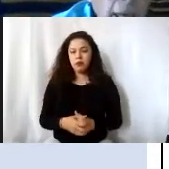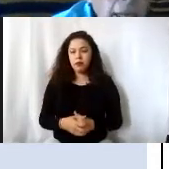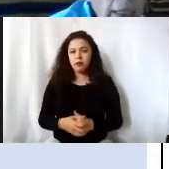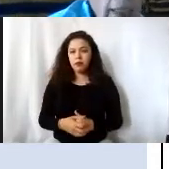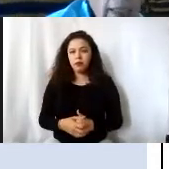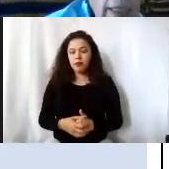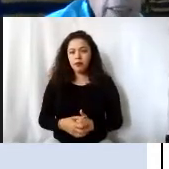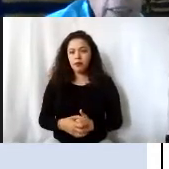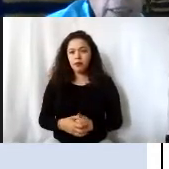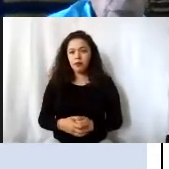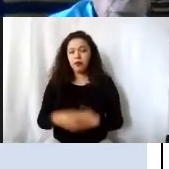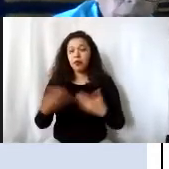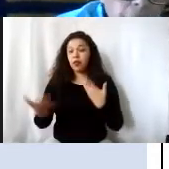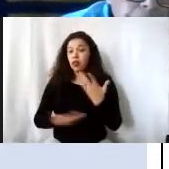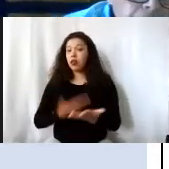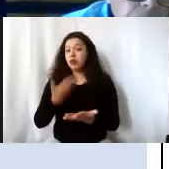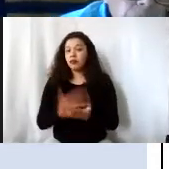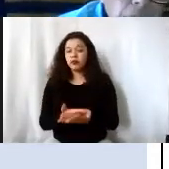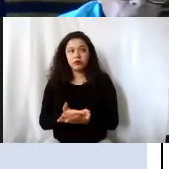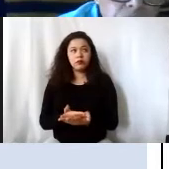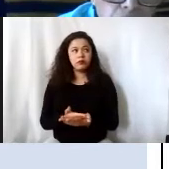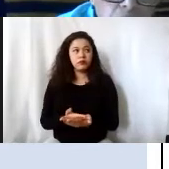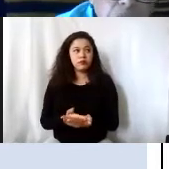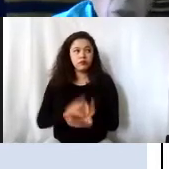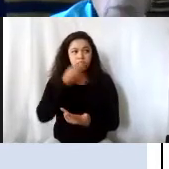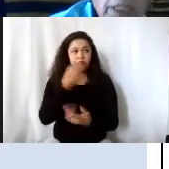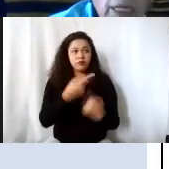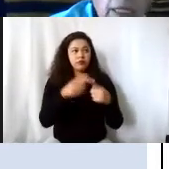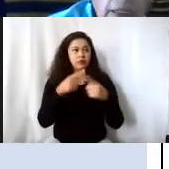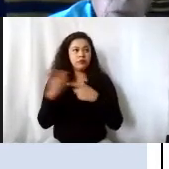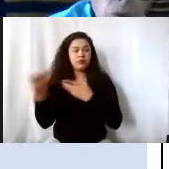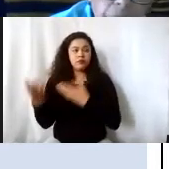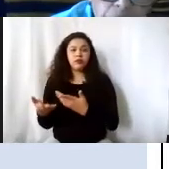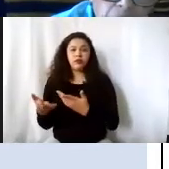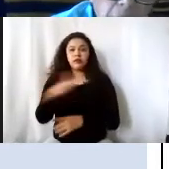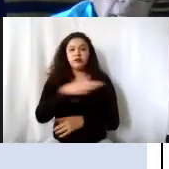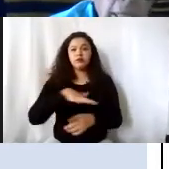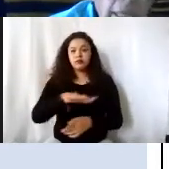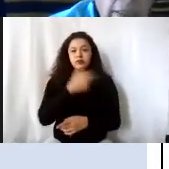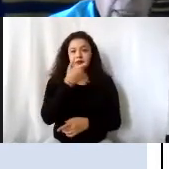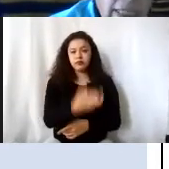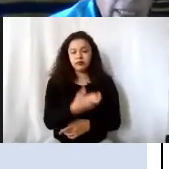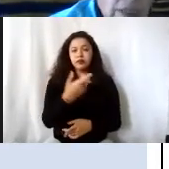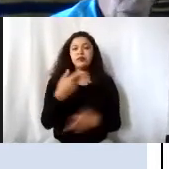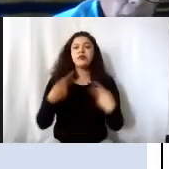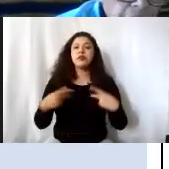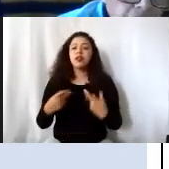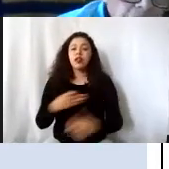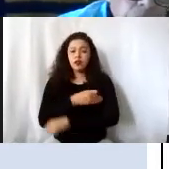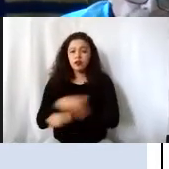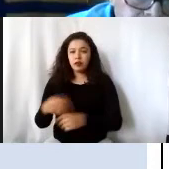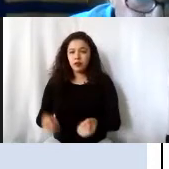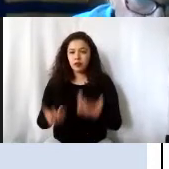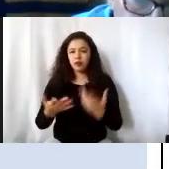plantea estos aspectos, ¿no? Situación económica, número de integrantes, escolaridad